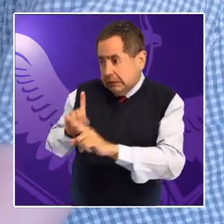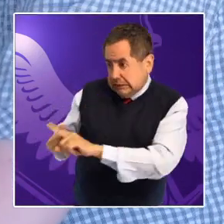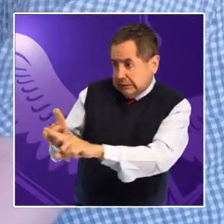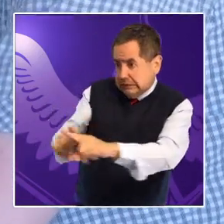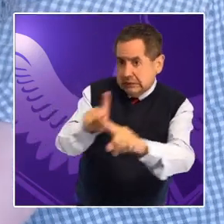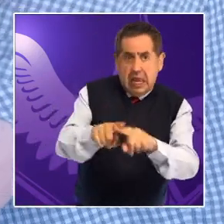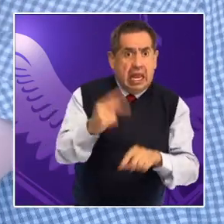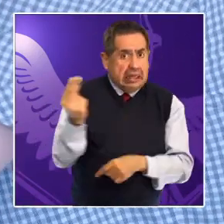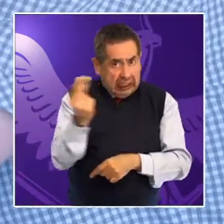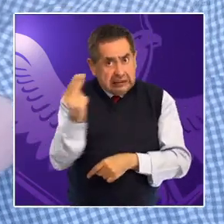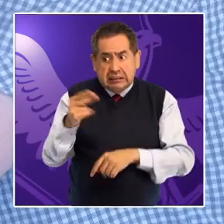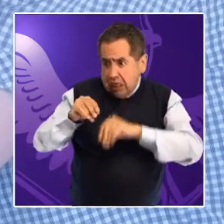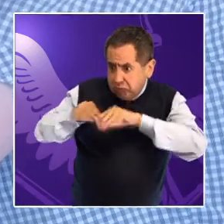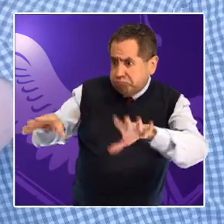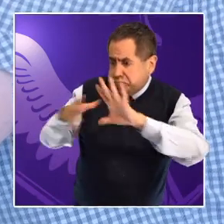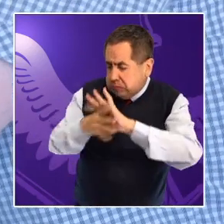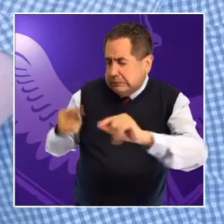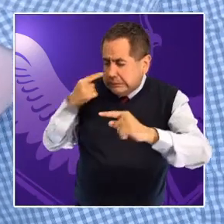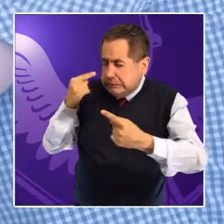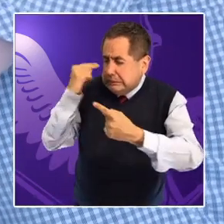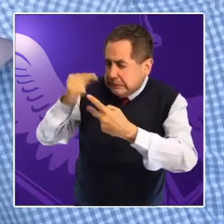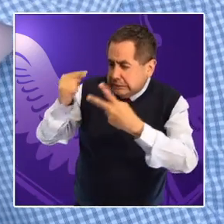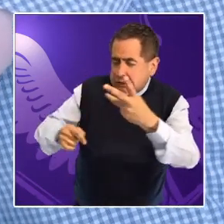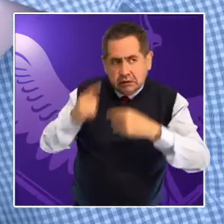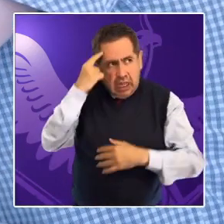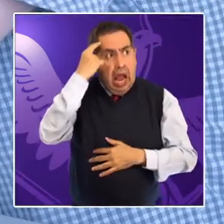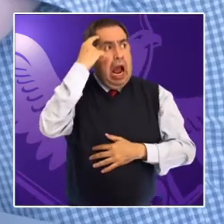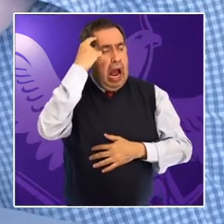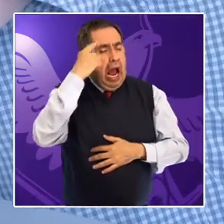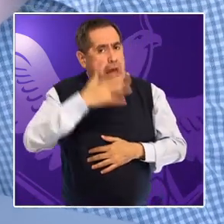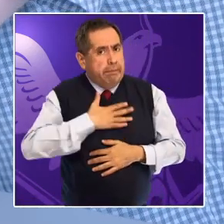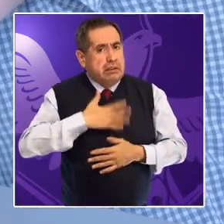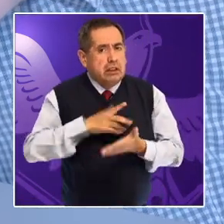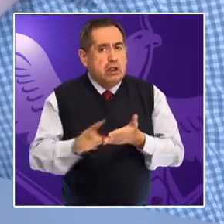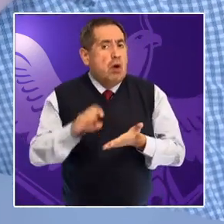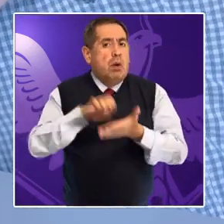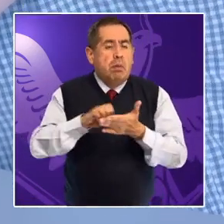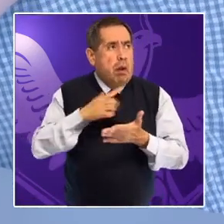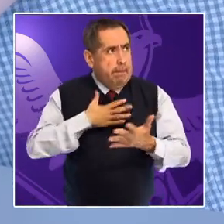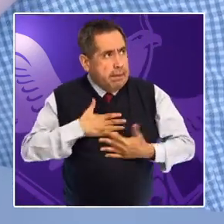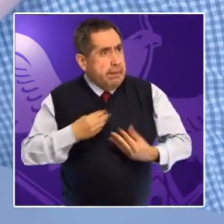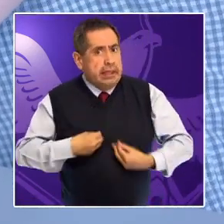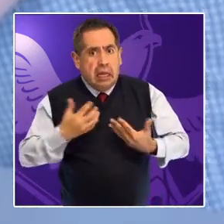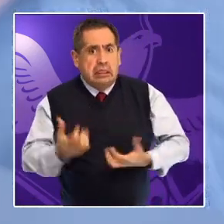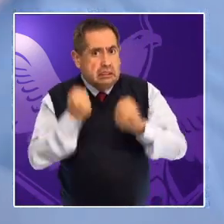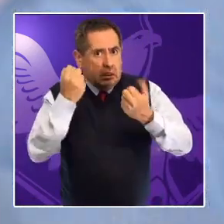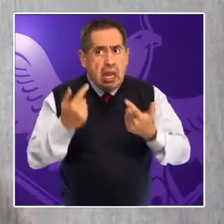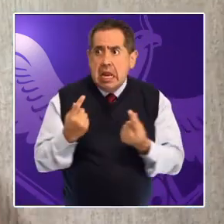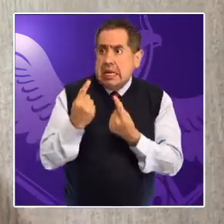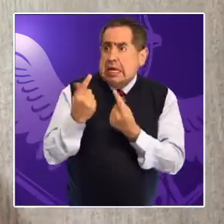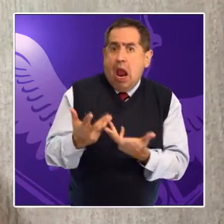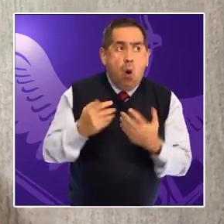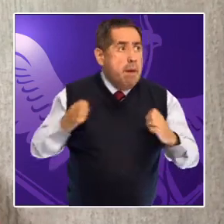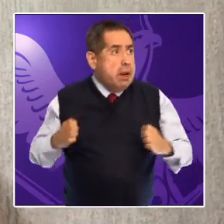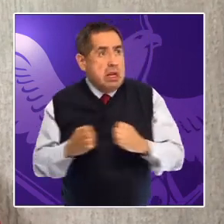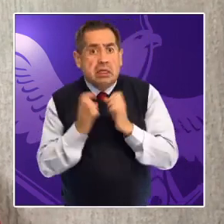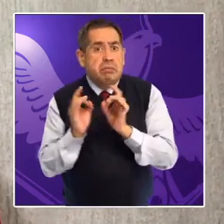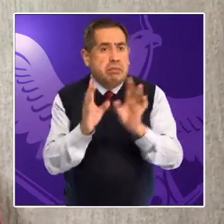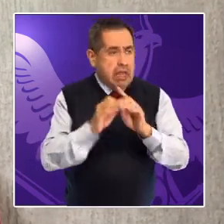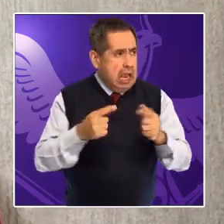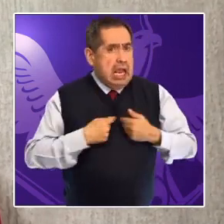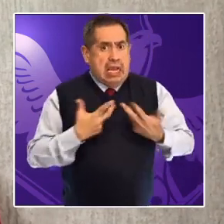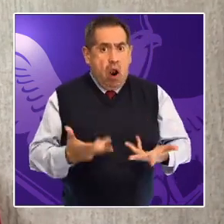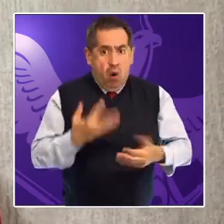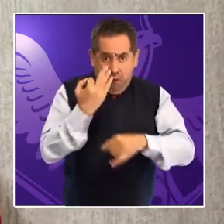discapacidades necesitan muchas más cosas para acceder a sus derechos, entre ellos estar a salvo y saber cómo actuar durante una emergencia, y